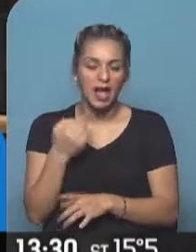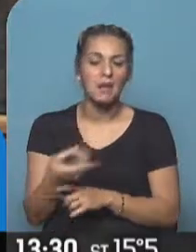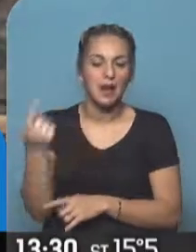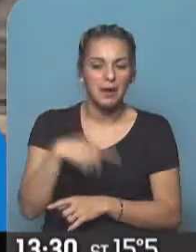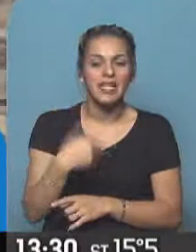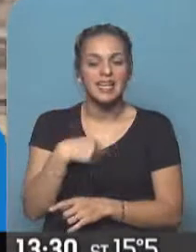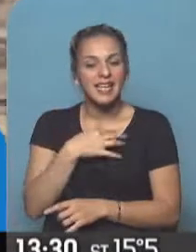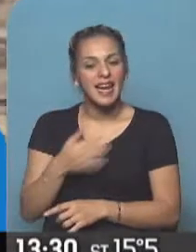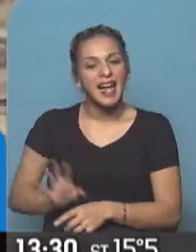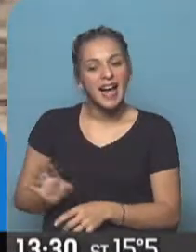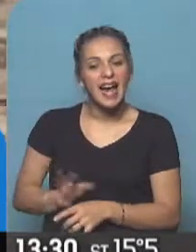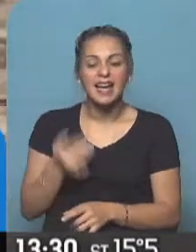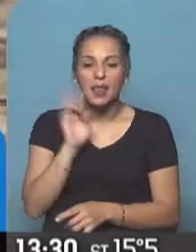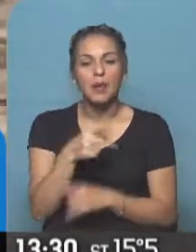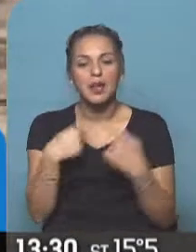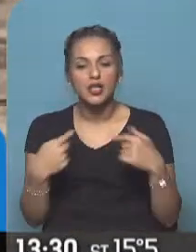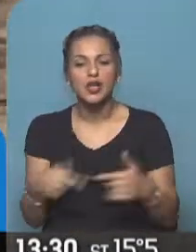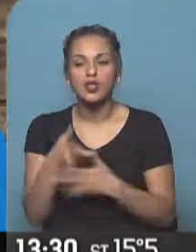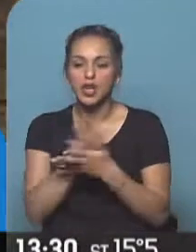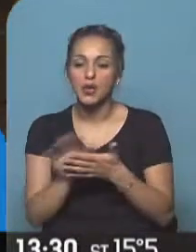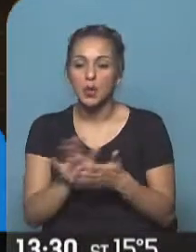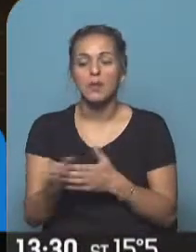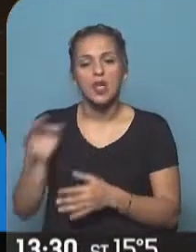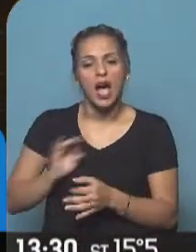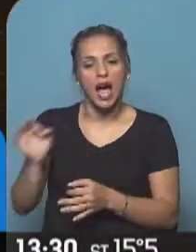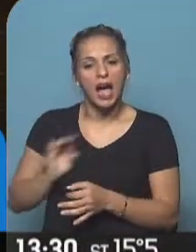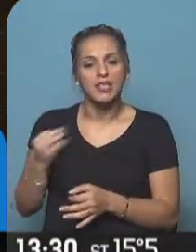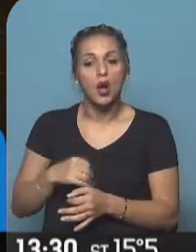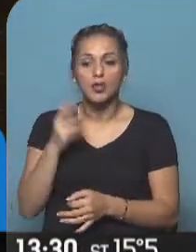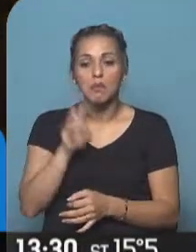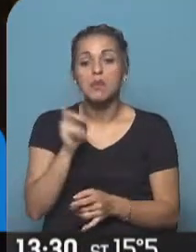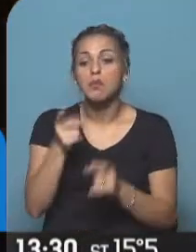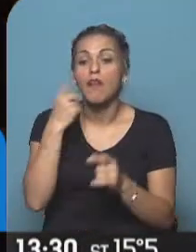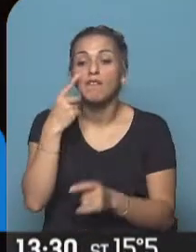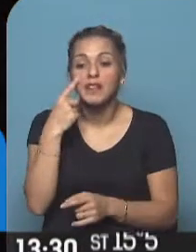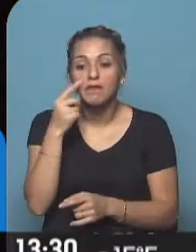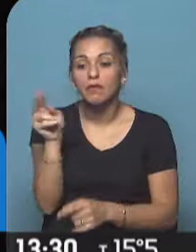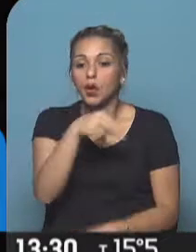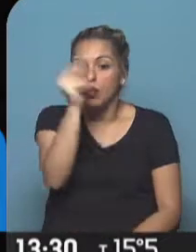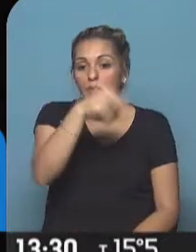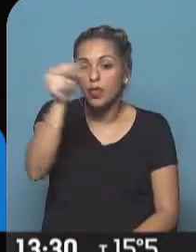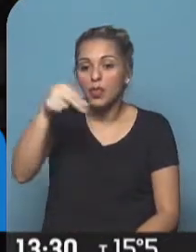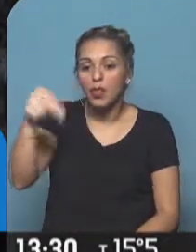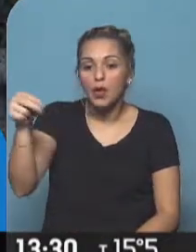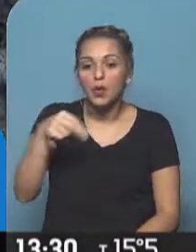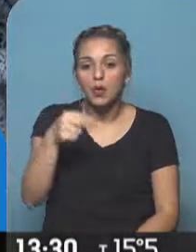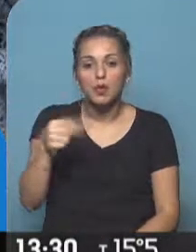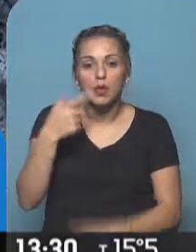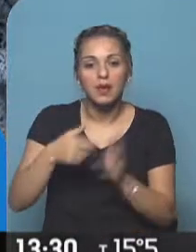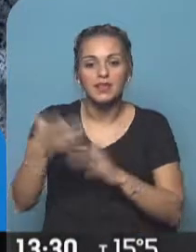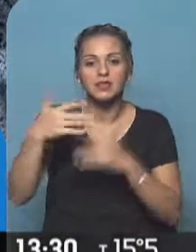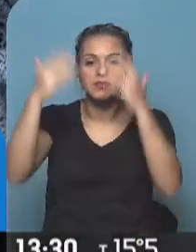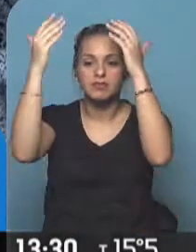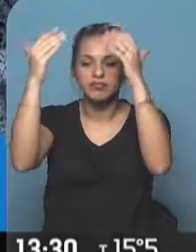ver cosas nuevas. Yo ya hace un par de años que vengo participando, pintando en vivo. Y bueno, voy a hacer mi humilde colaboración haciendo un mural. Va